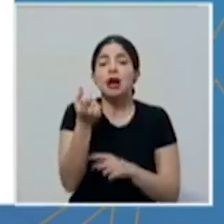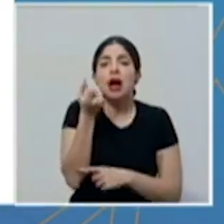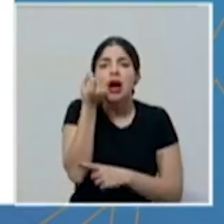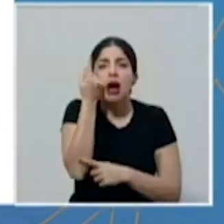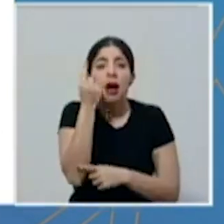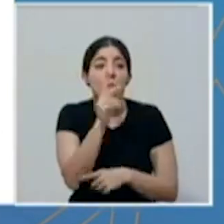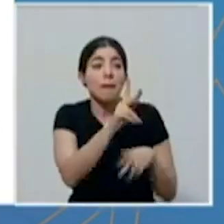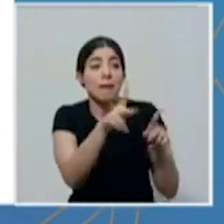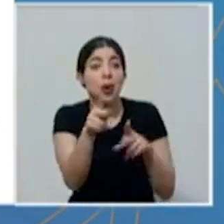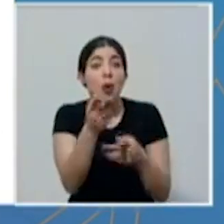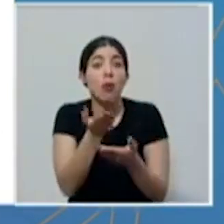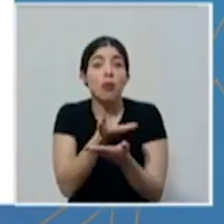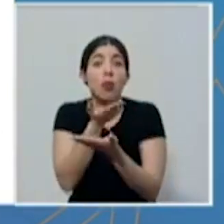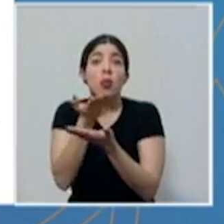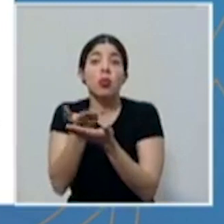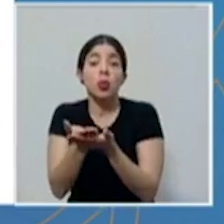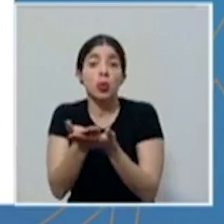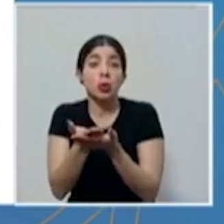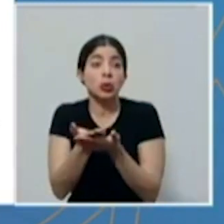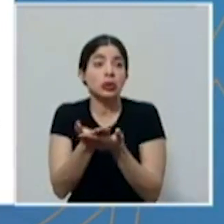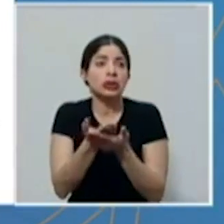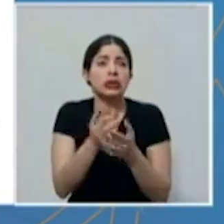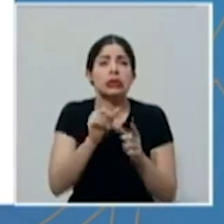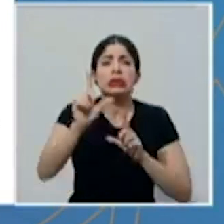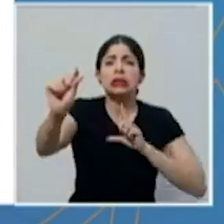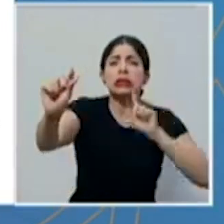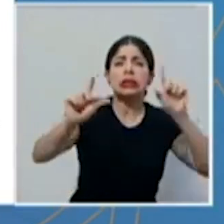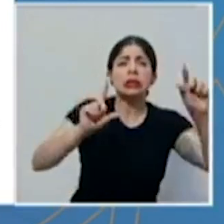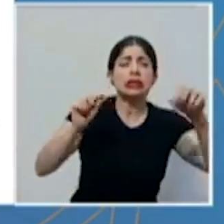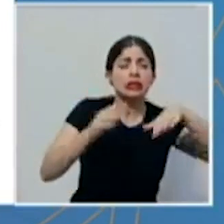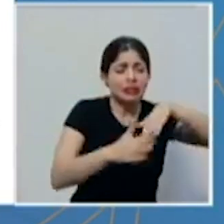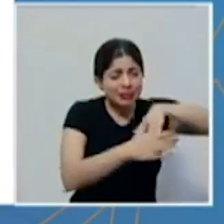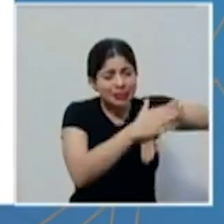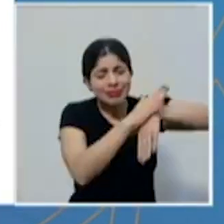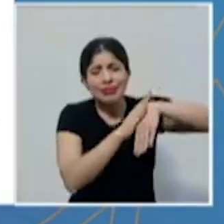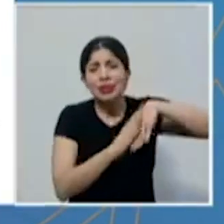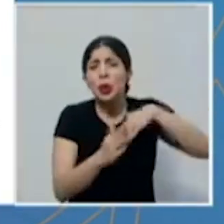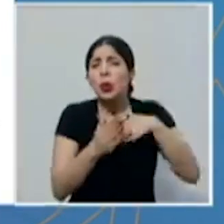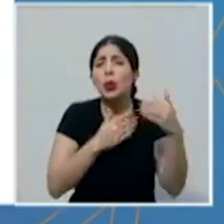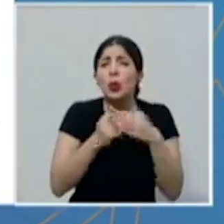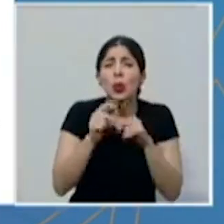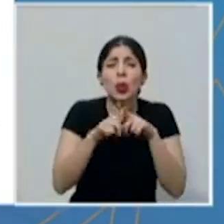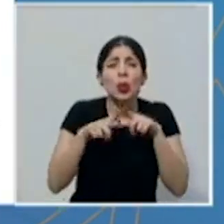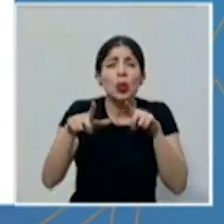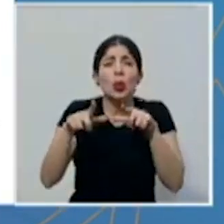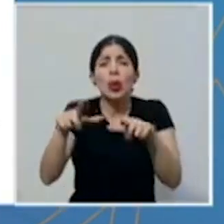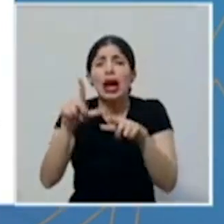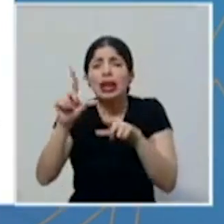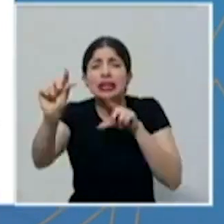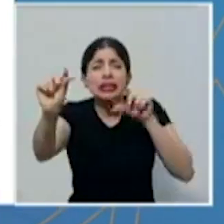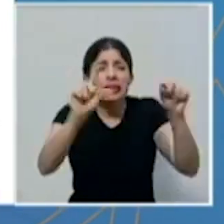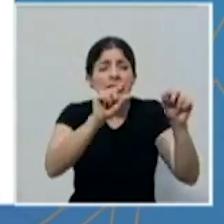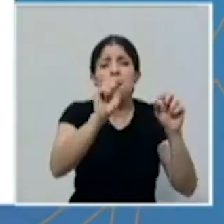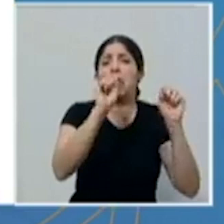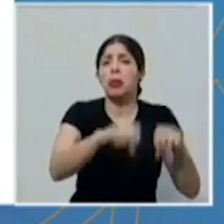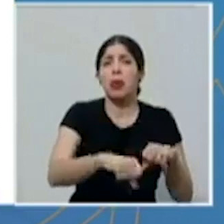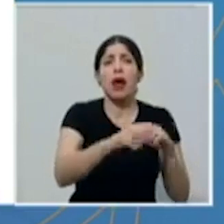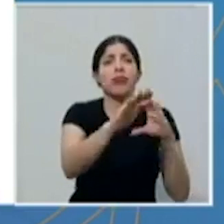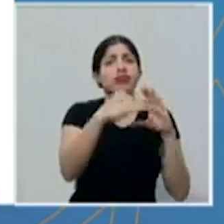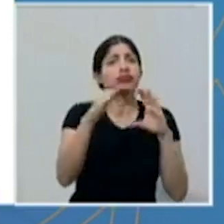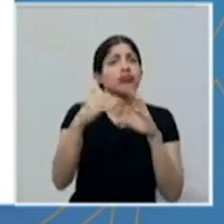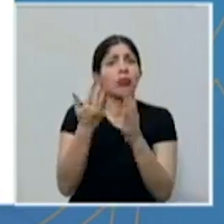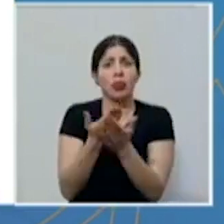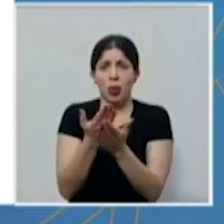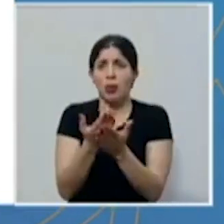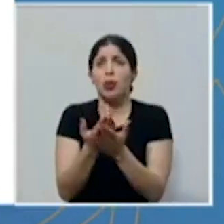propuestas pueden venir de los rincones más insospechados, las mejores propuestas, y que debemos